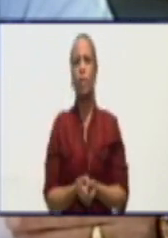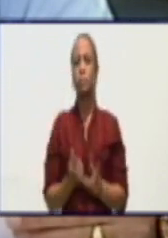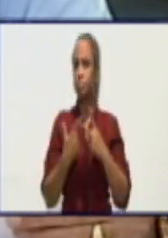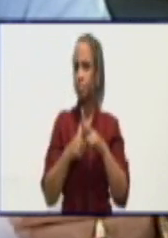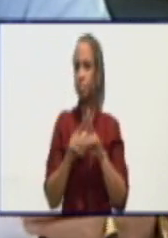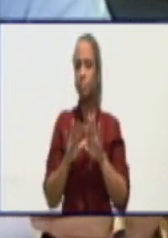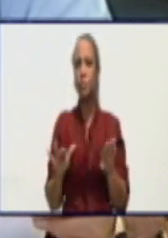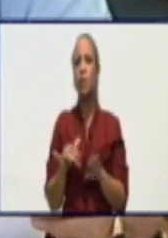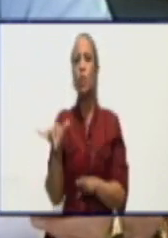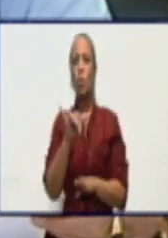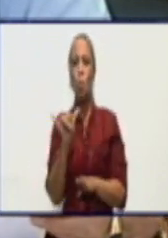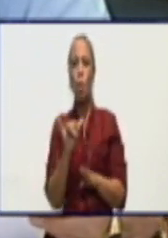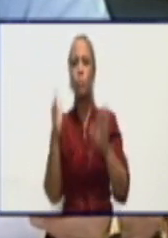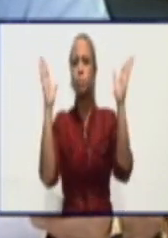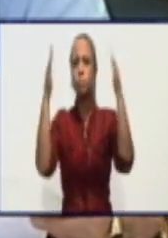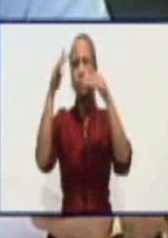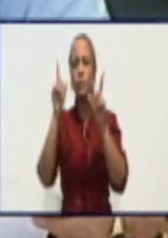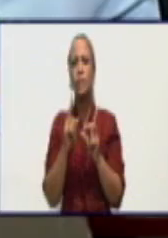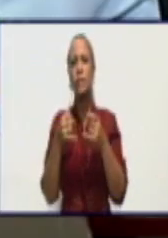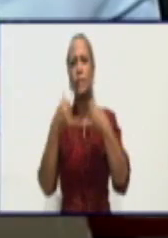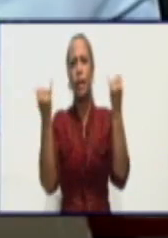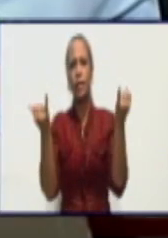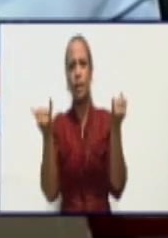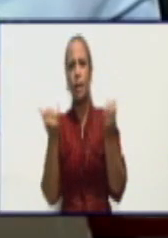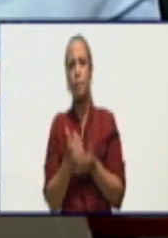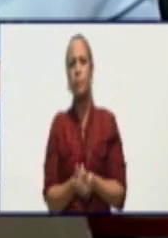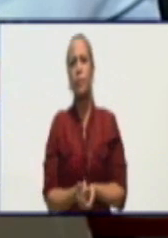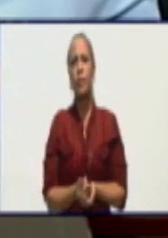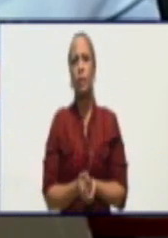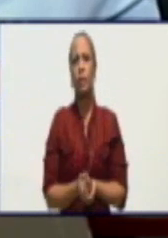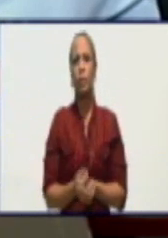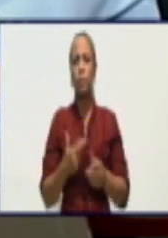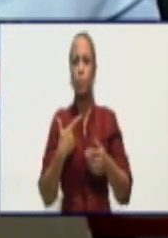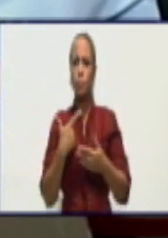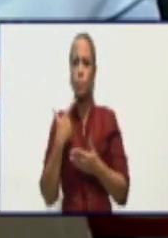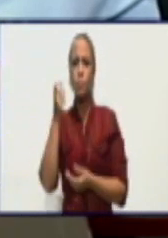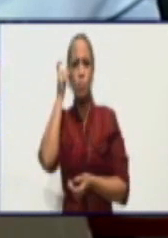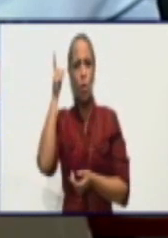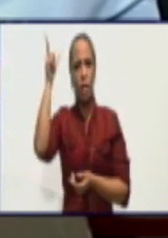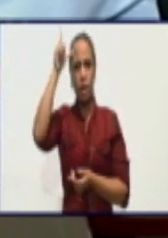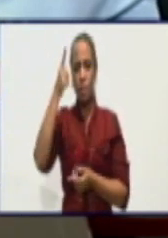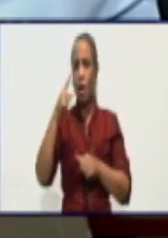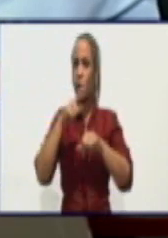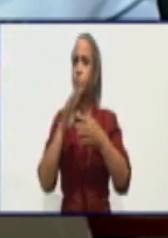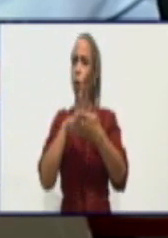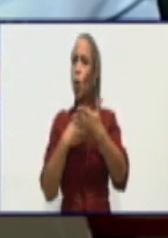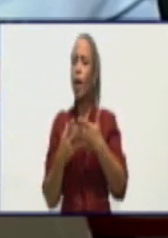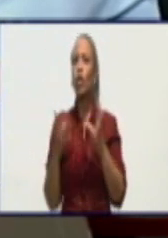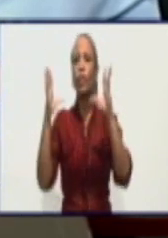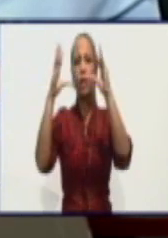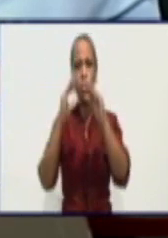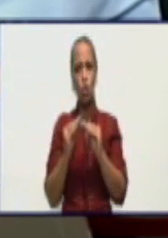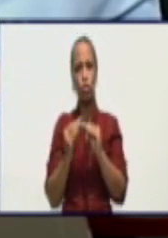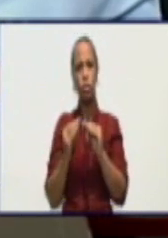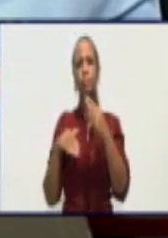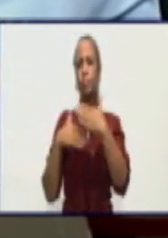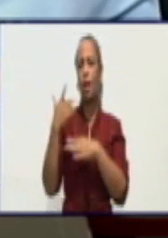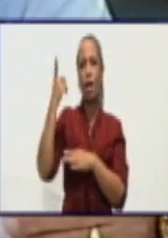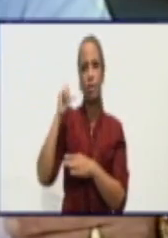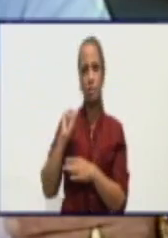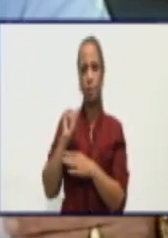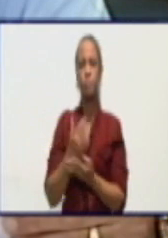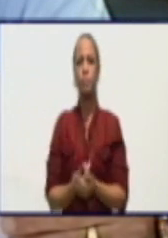un disparo al interruptor de la línea que alimenta el municipio de Villarriba y El Isca en horarios de la noche del día de ayer. Duró unas 2:30 hasta